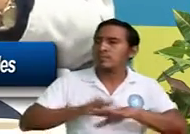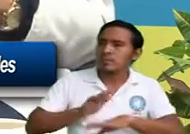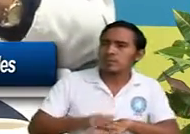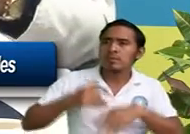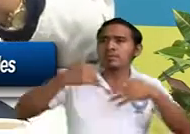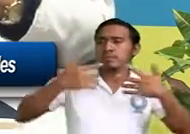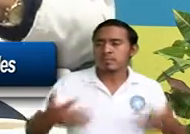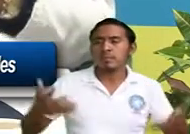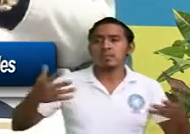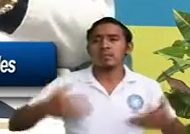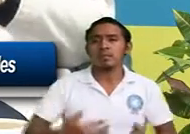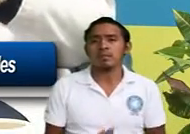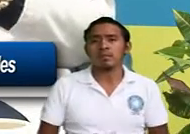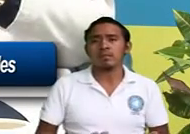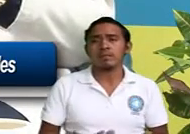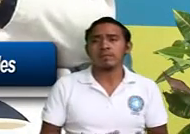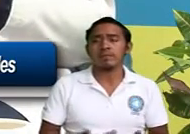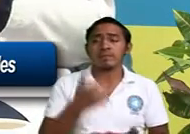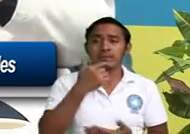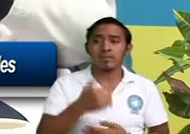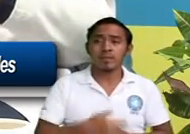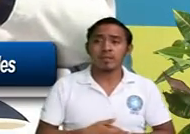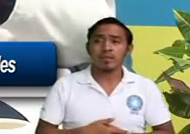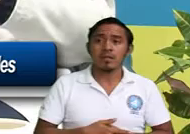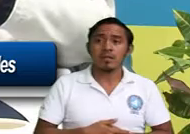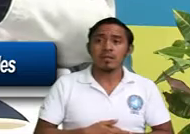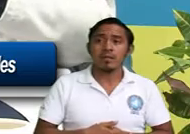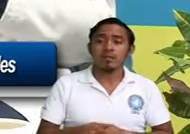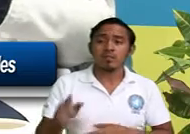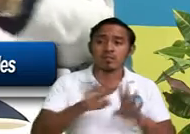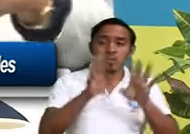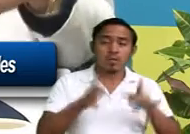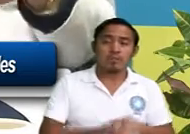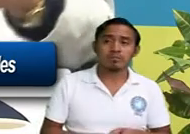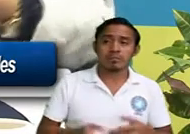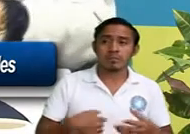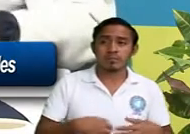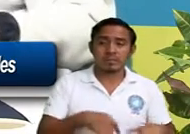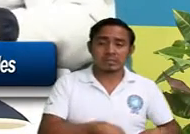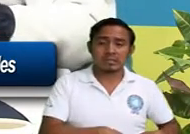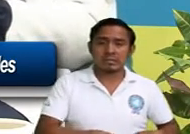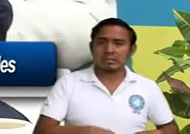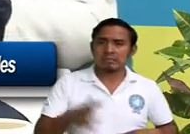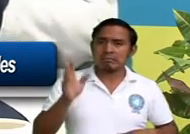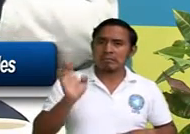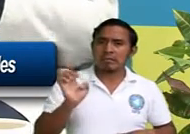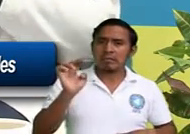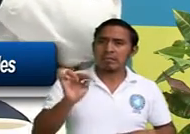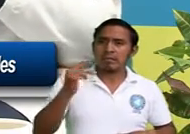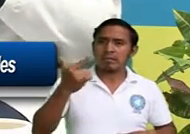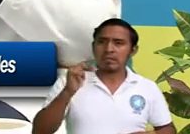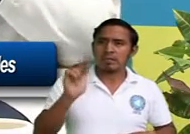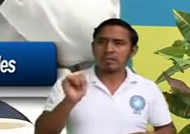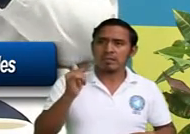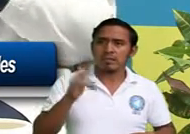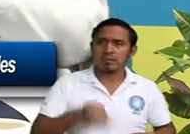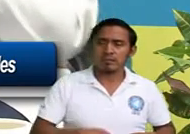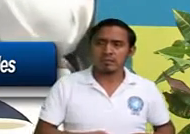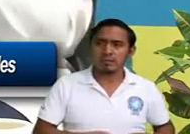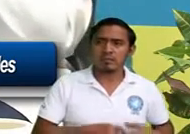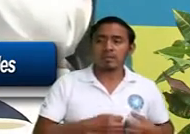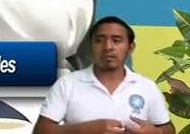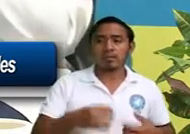que el término que ellos usan es que se va a engangrenar porque tiene un bebito muerto adentro. Pero los fetos tienen